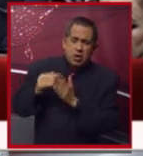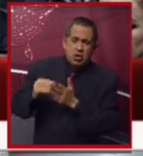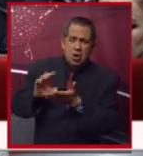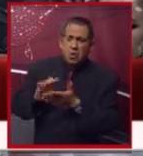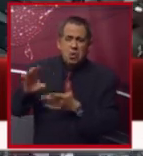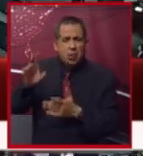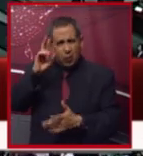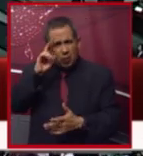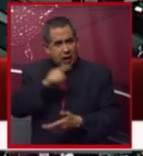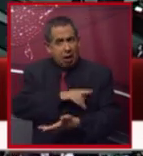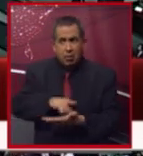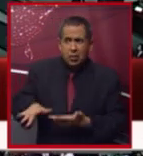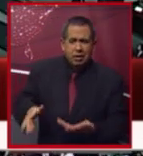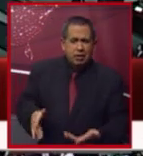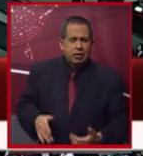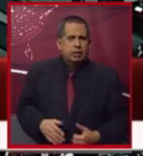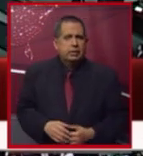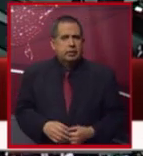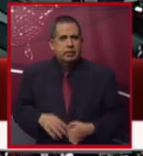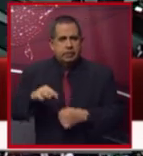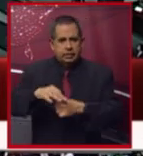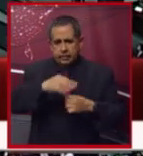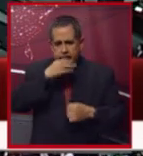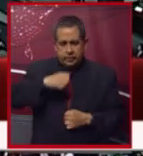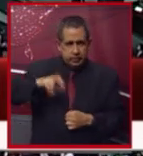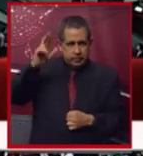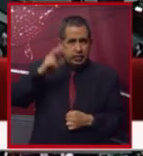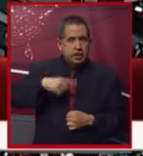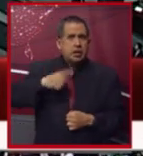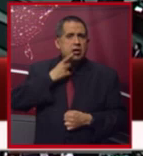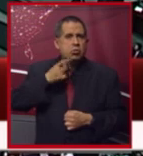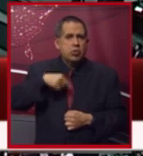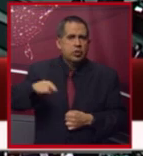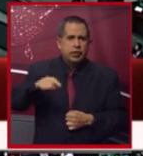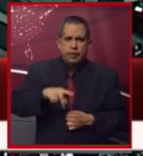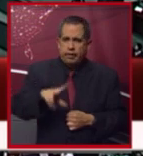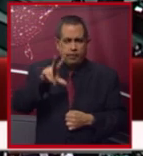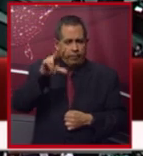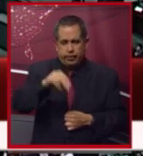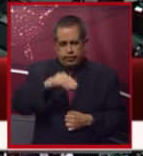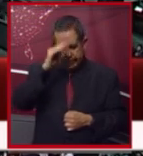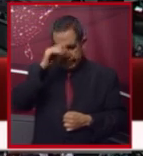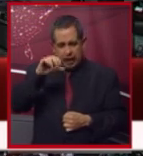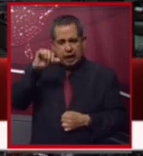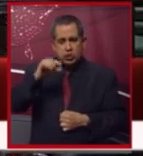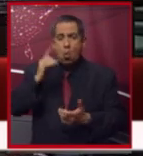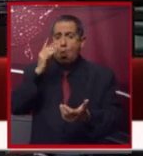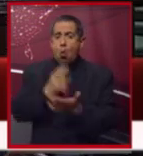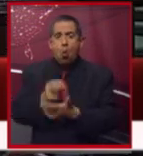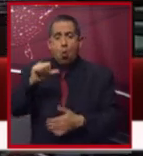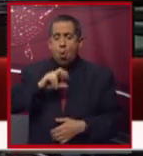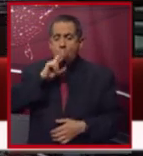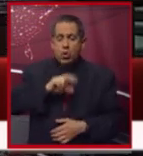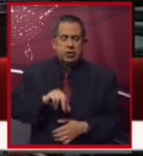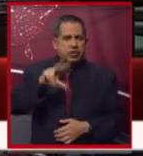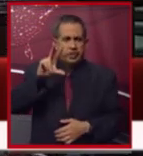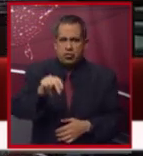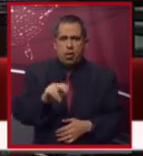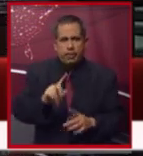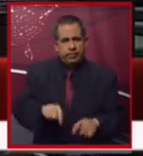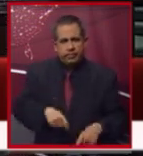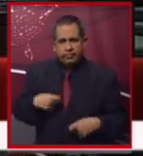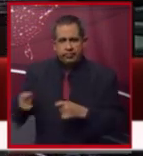1.000.000%. En votación económica, los diputados de la Asamblea no consideraron el punto de urgente resolución, por lo que fue